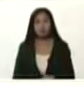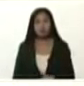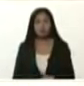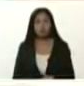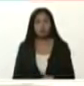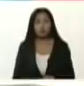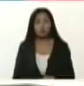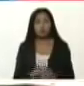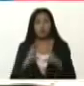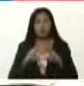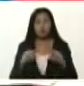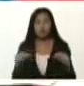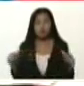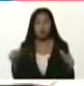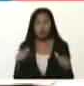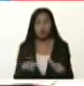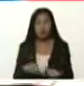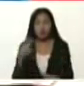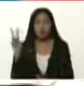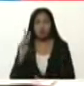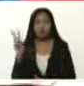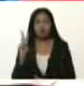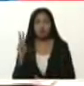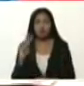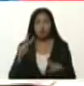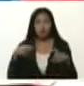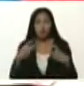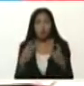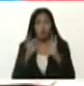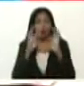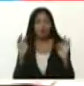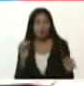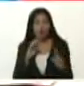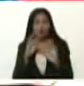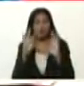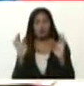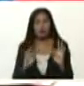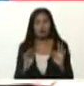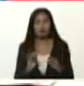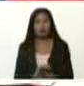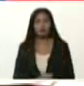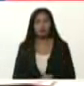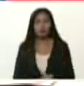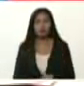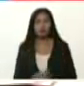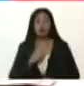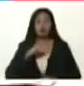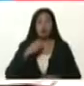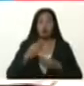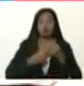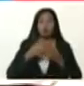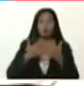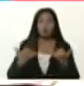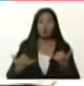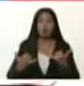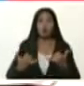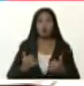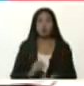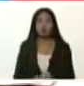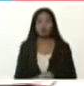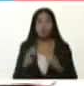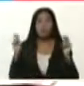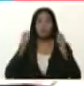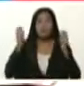en el territorio, con nuevos métodos, que es lo que está sucediendo. Elevar